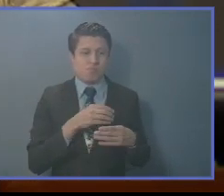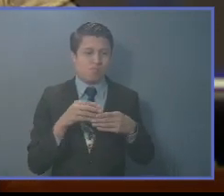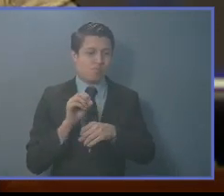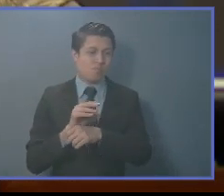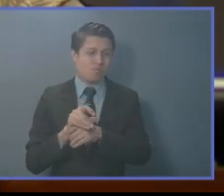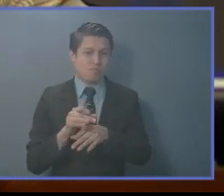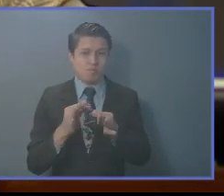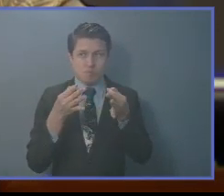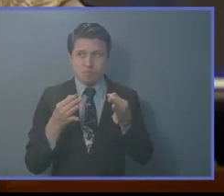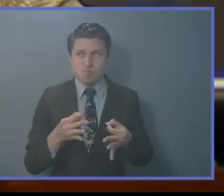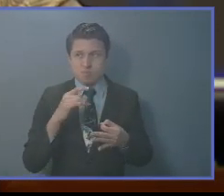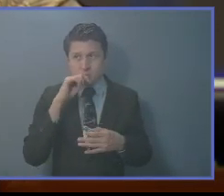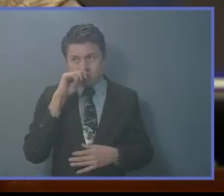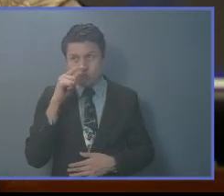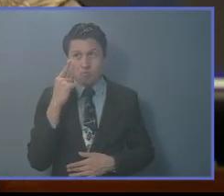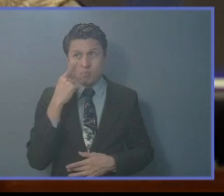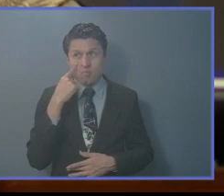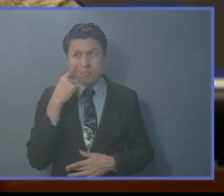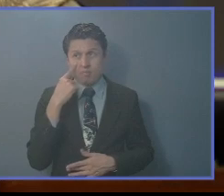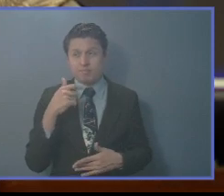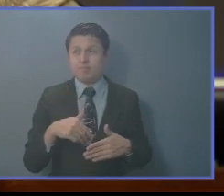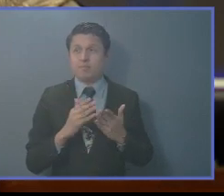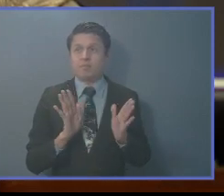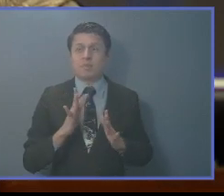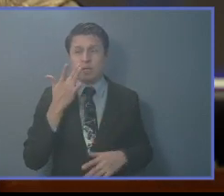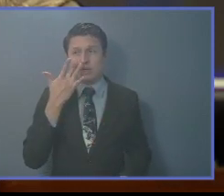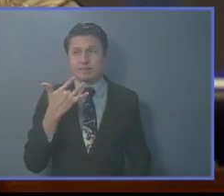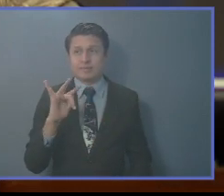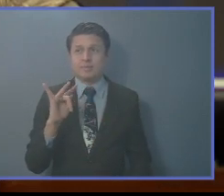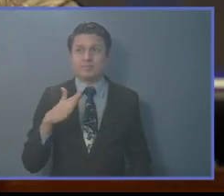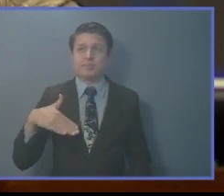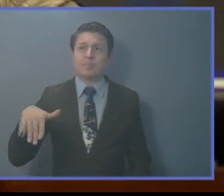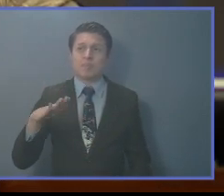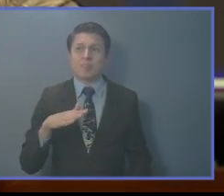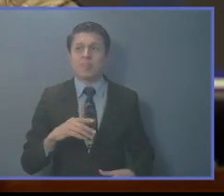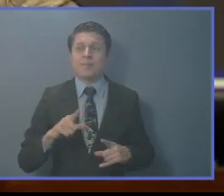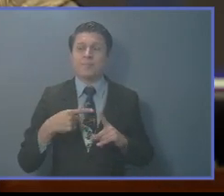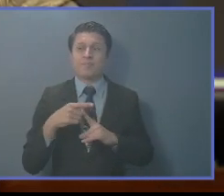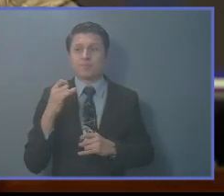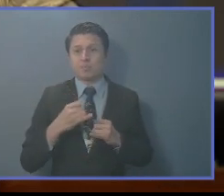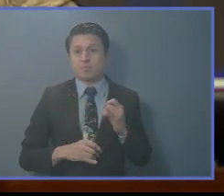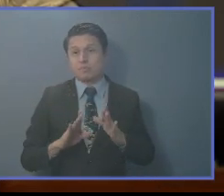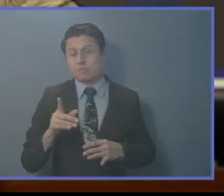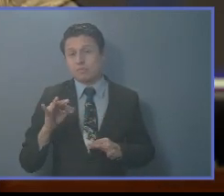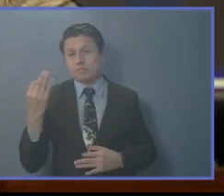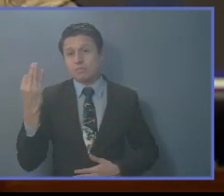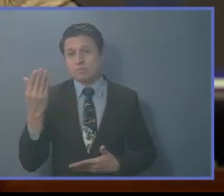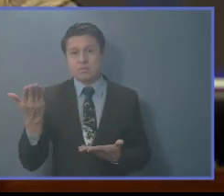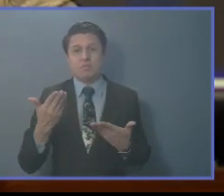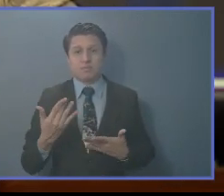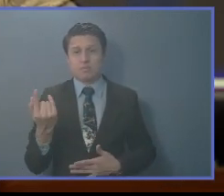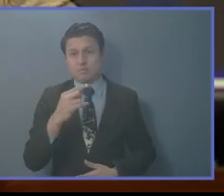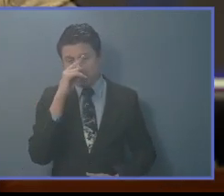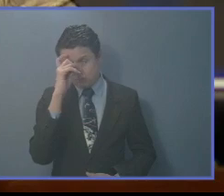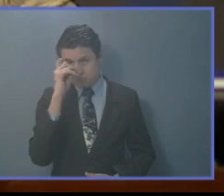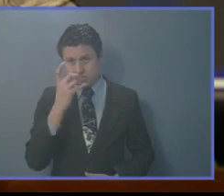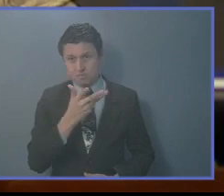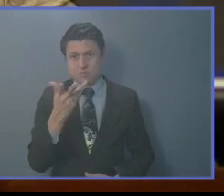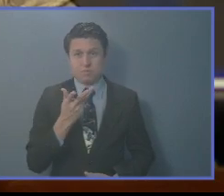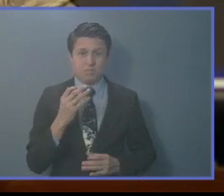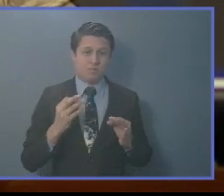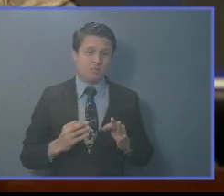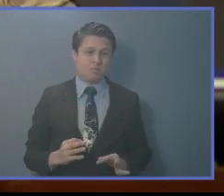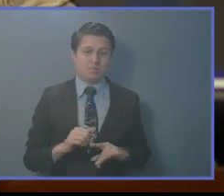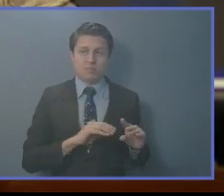sobre su prevención para no exponerlos en el territorio nacional innecesariamente, brindando al trabajador todas las medidas